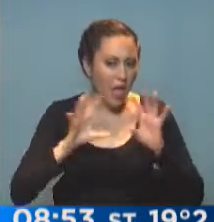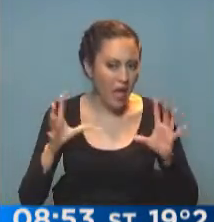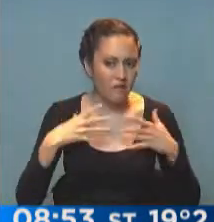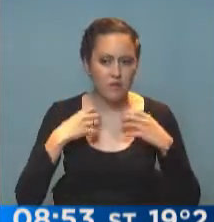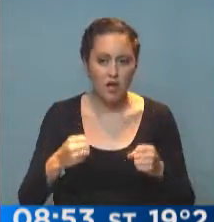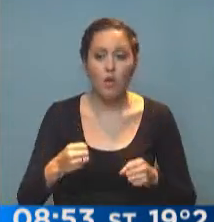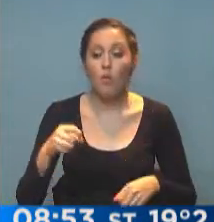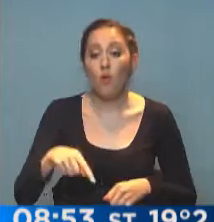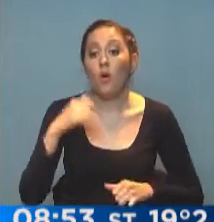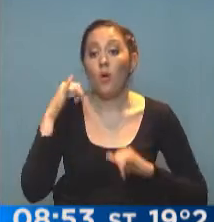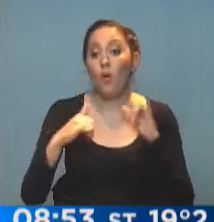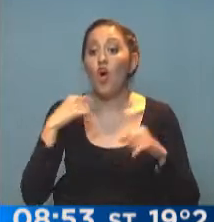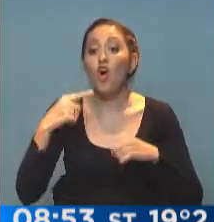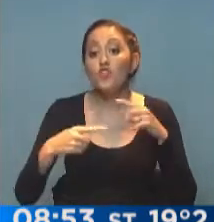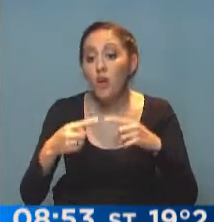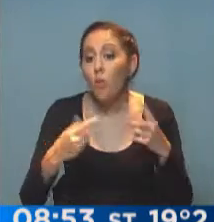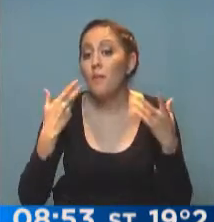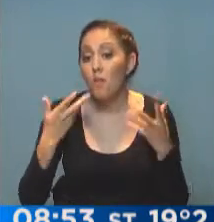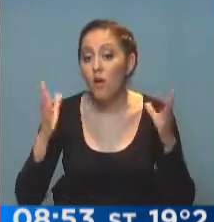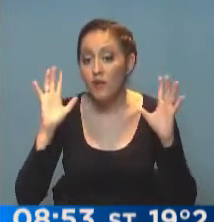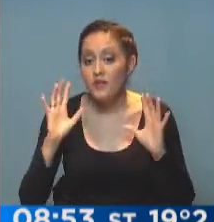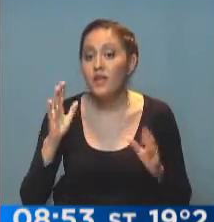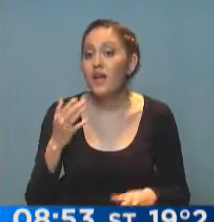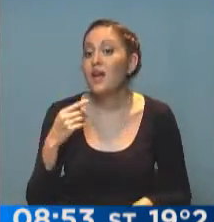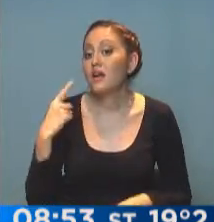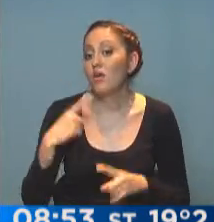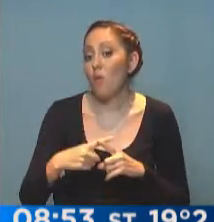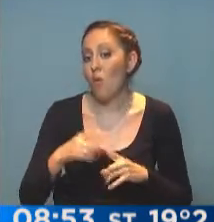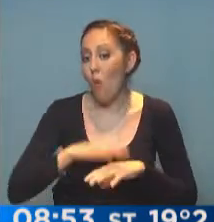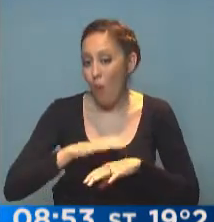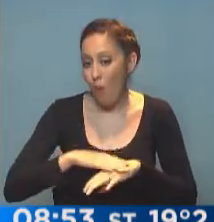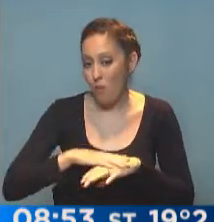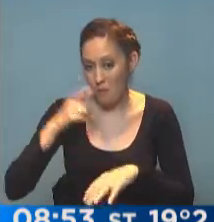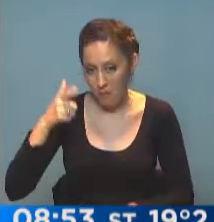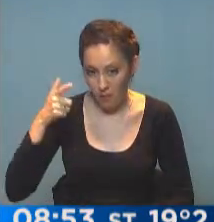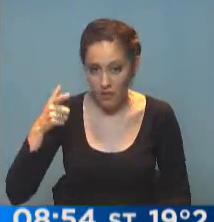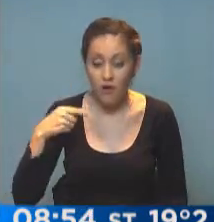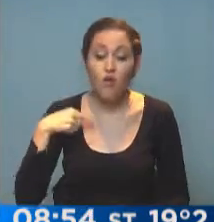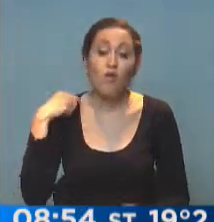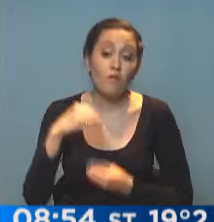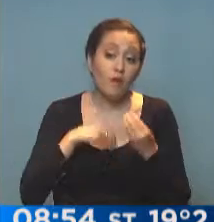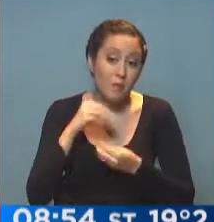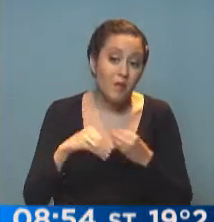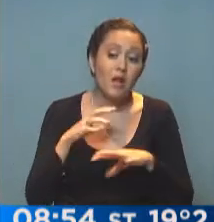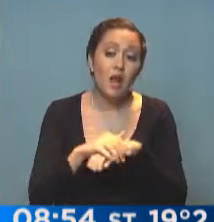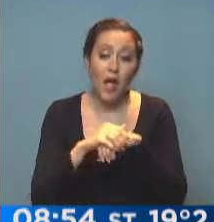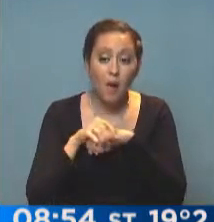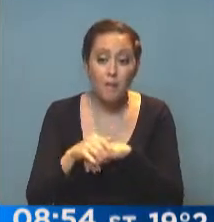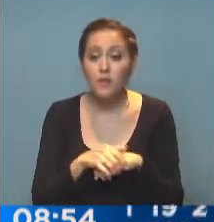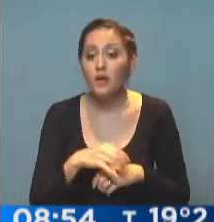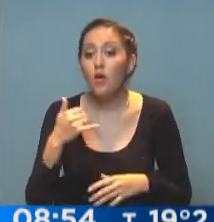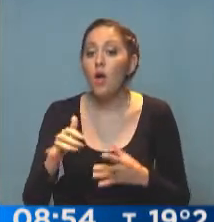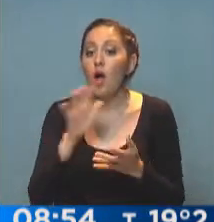se van conociendo algunas de las consecuencias o posibles consecuencias de lo que ha sido el ataque. Familiares, amigos han realizado una